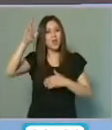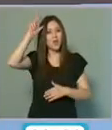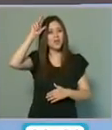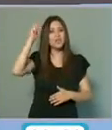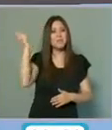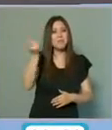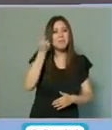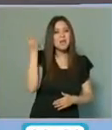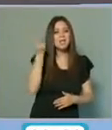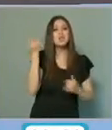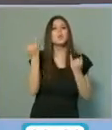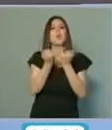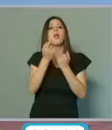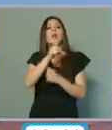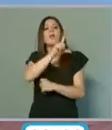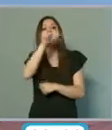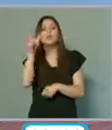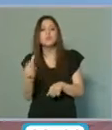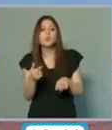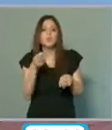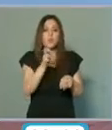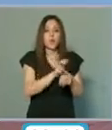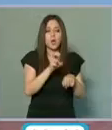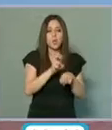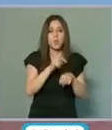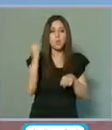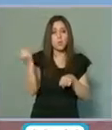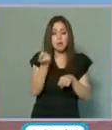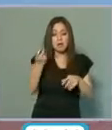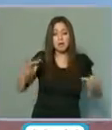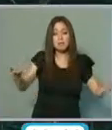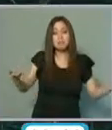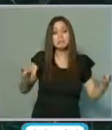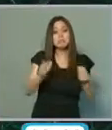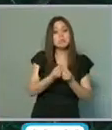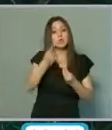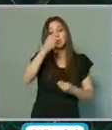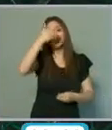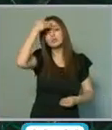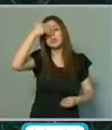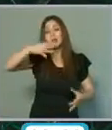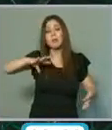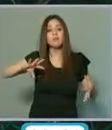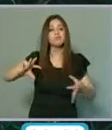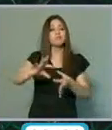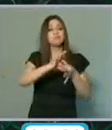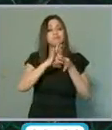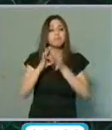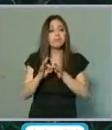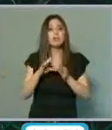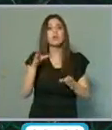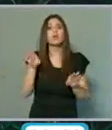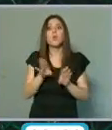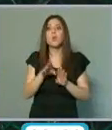huevo de Pascua. Muy bien. Que es el sincretismo con el cristianismo, es todo un viaje. Sí, claro. Todo un viaje que nos encanta de verdad